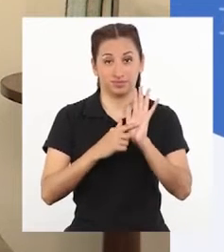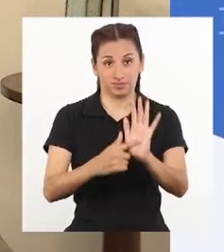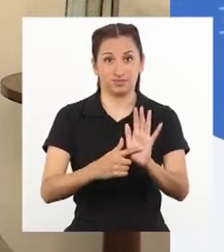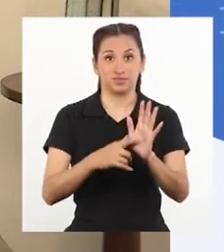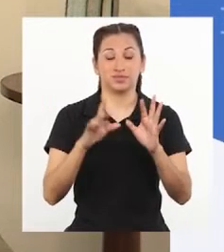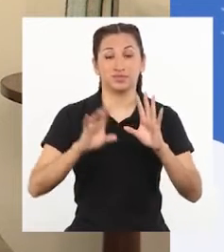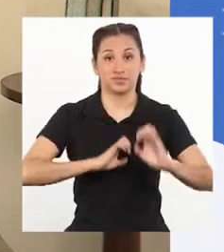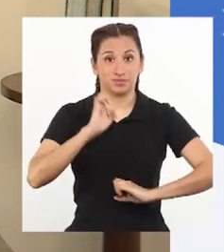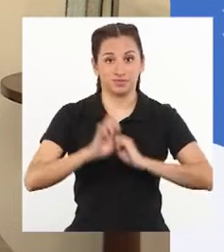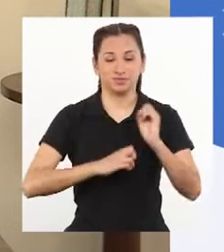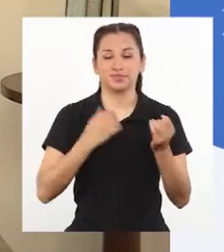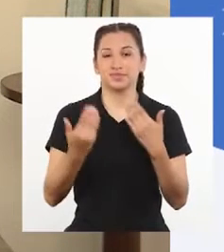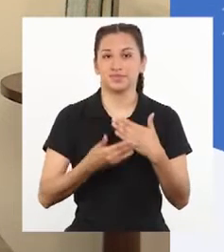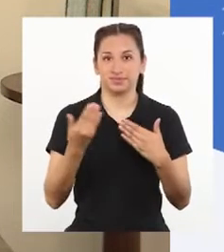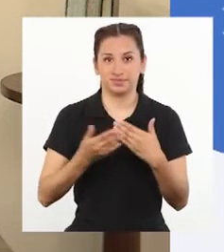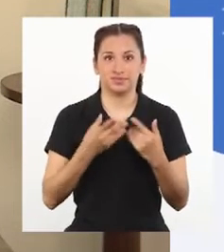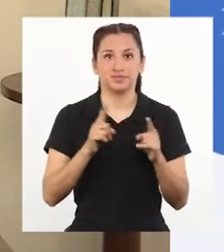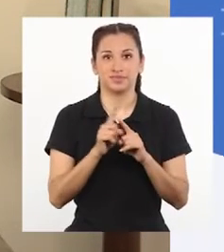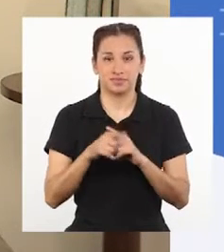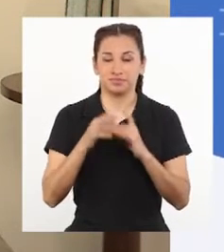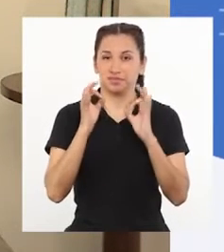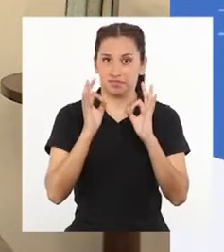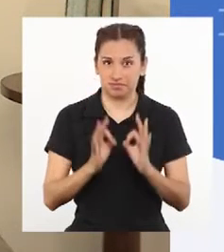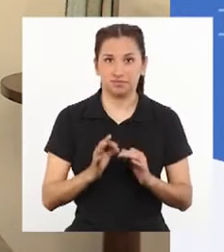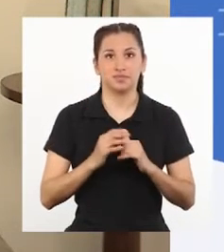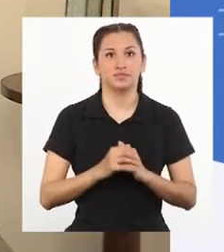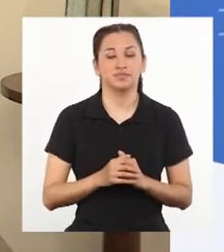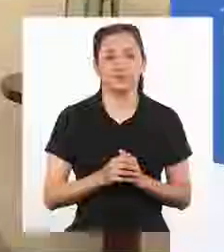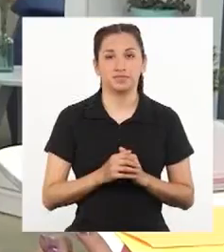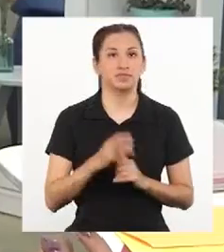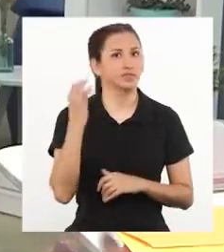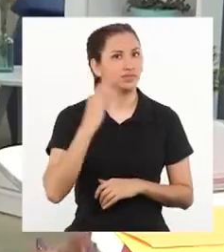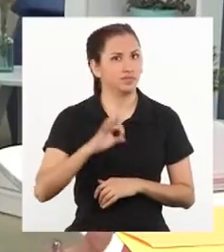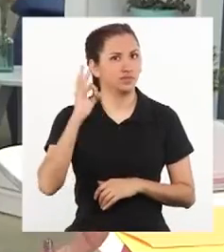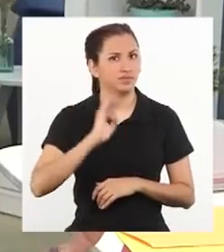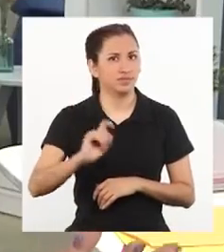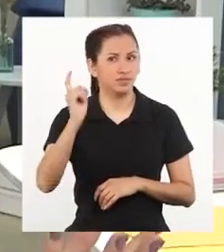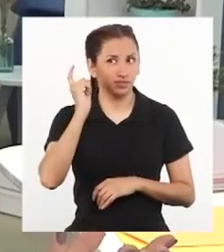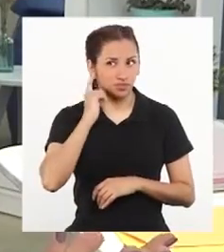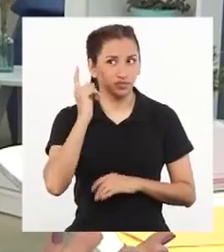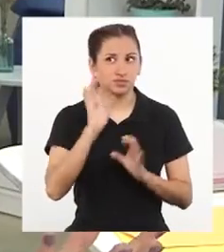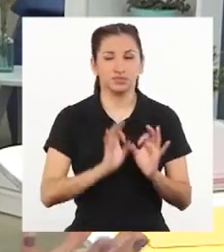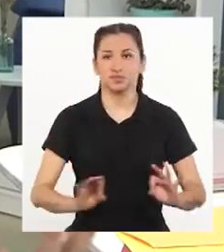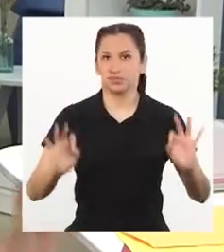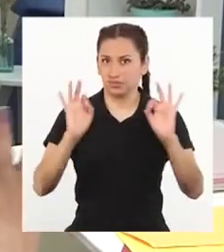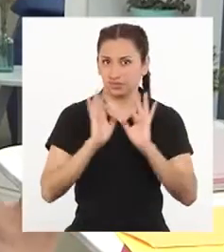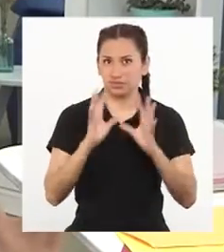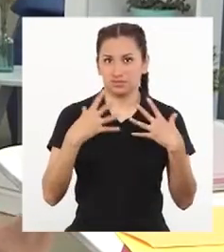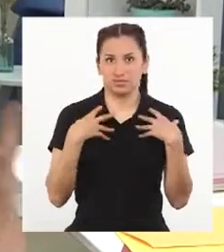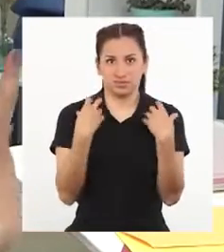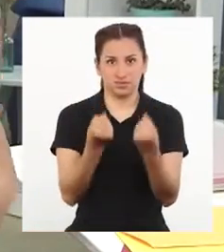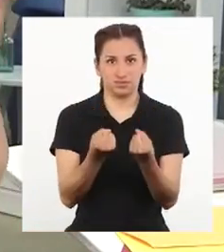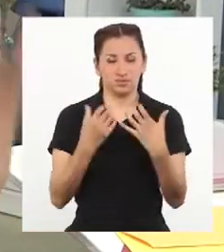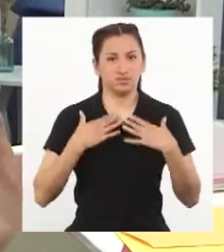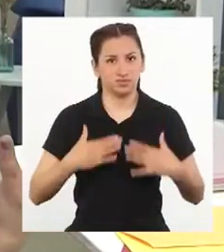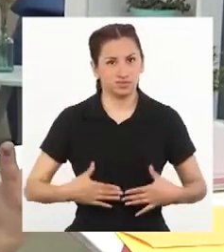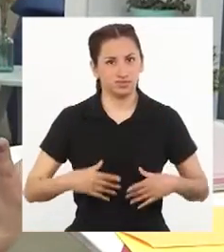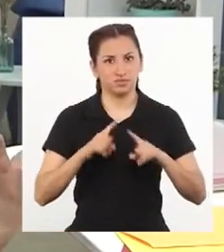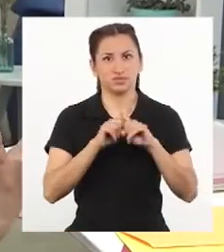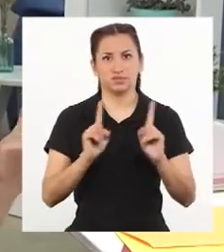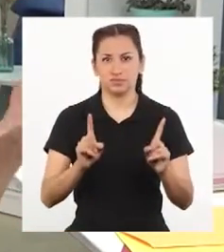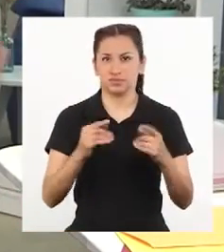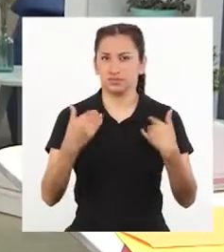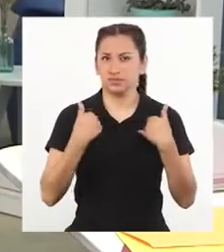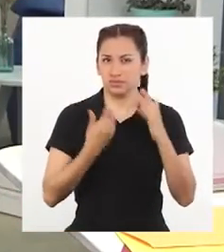expresar las emociones con facilidad y de forma apropiada. Siempre se escucha de la importancia de la salud